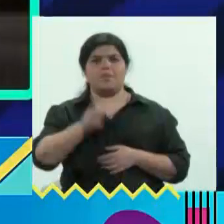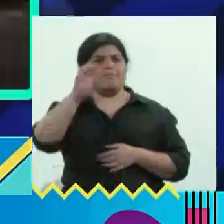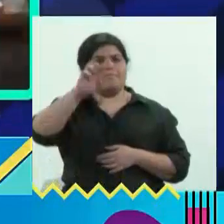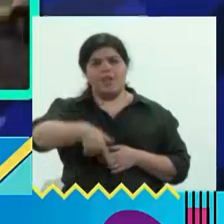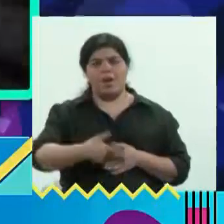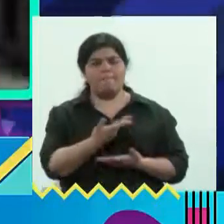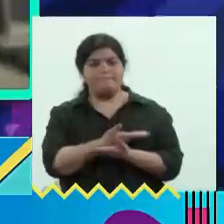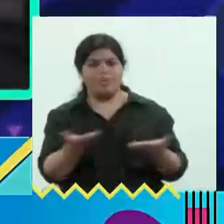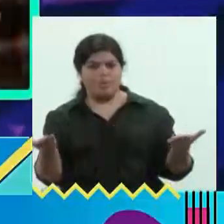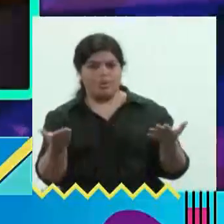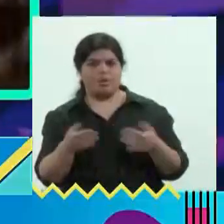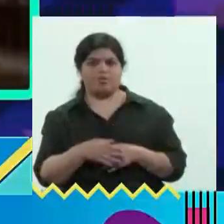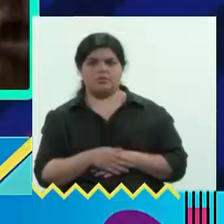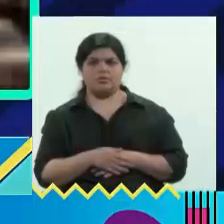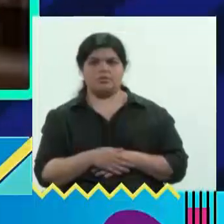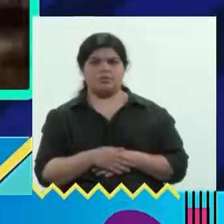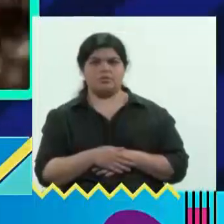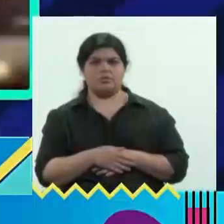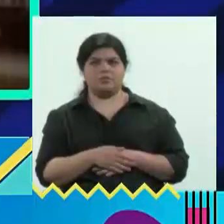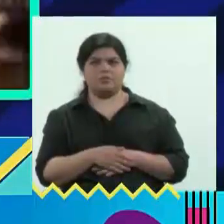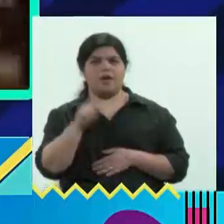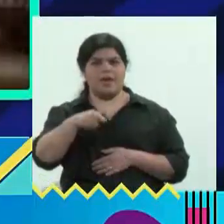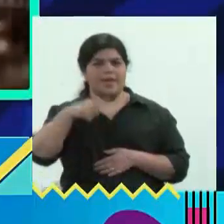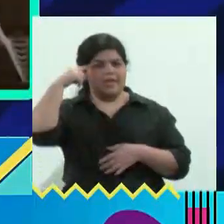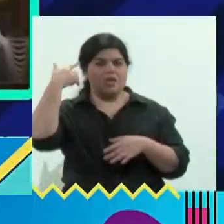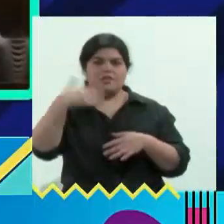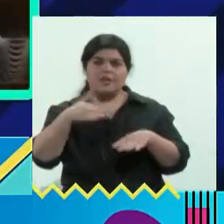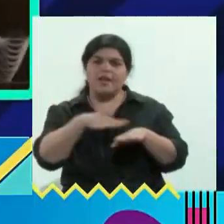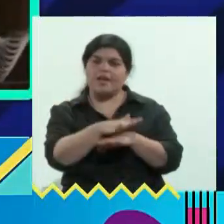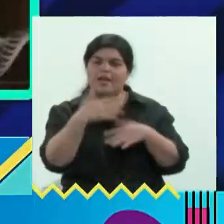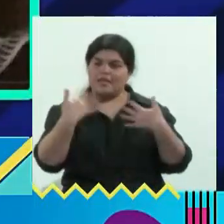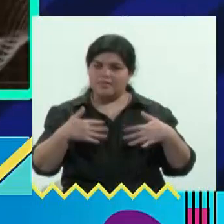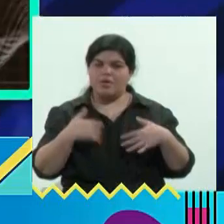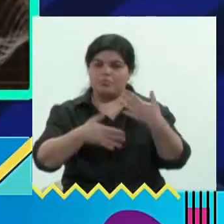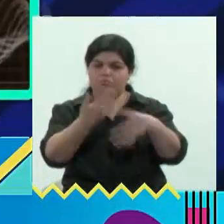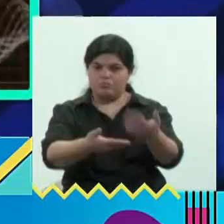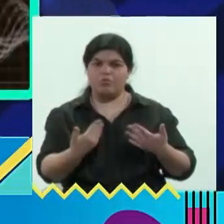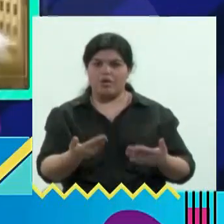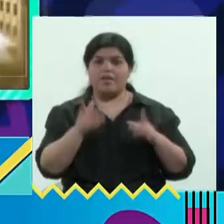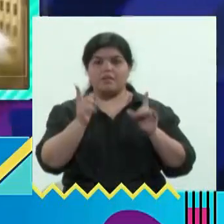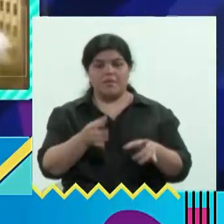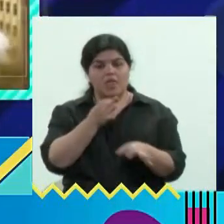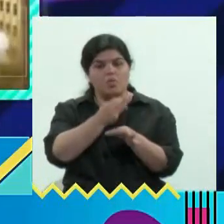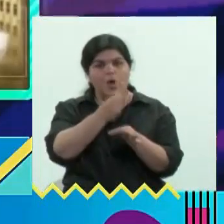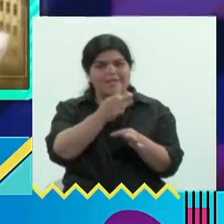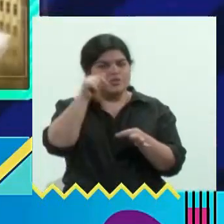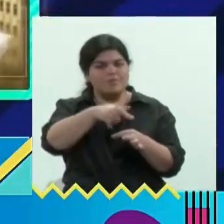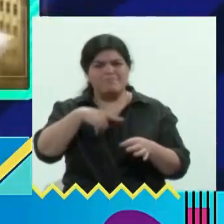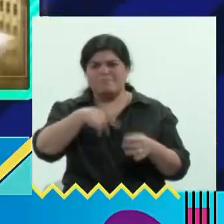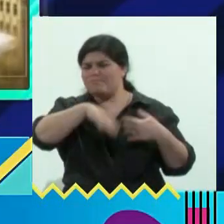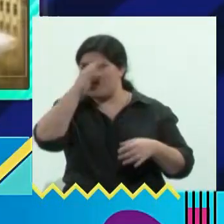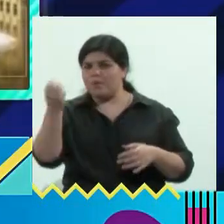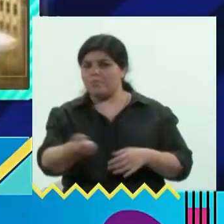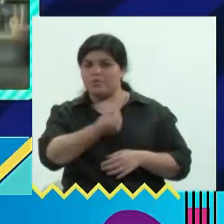políticas públicas para hacer que estas ciudades sean inteligentes. Trabajar sobre el tema de la educación, yo creo que es clave.